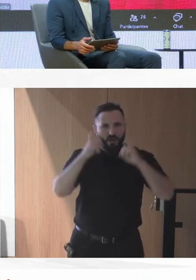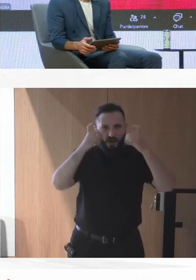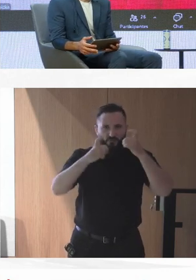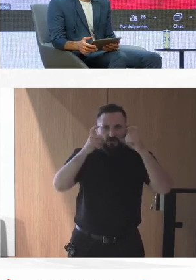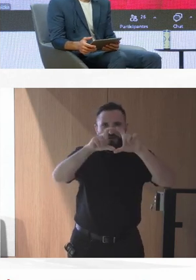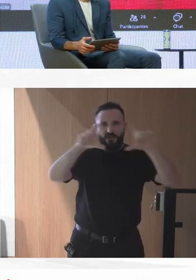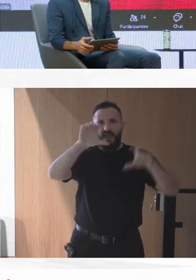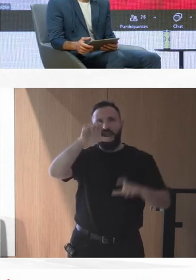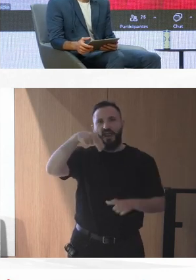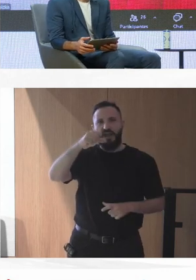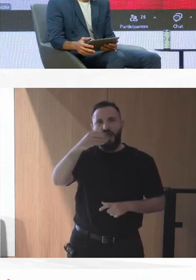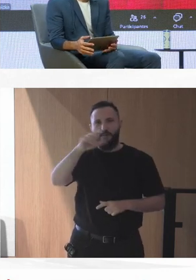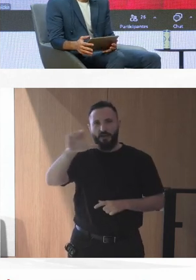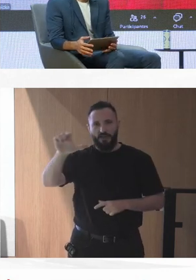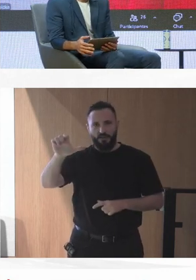para